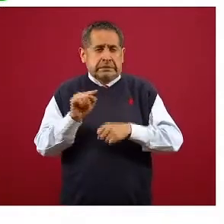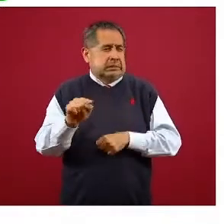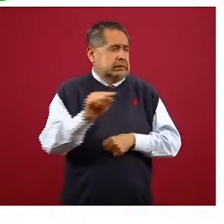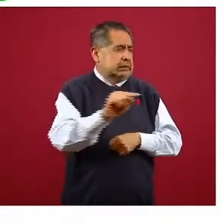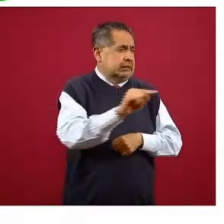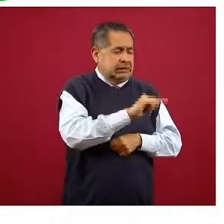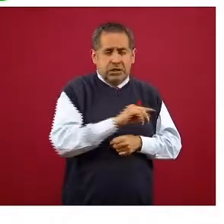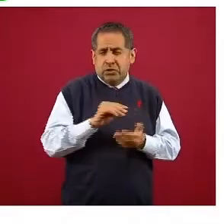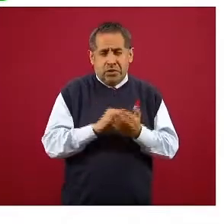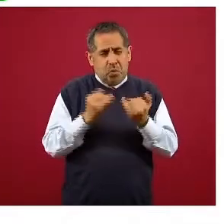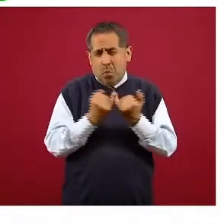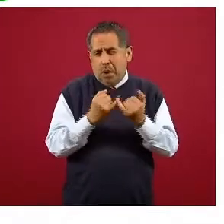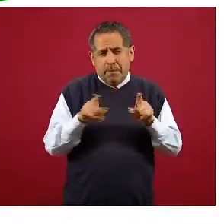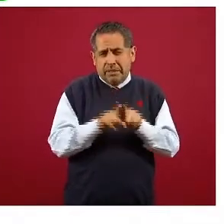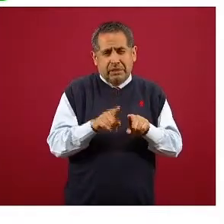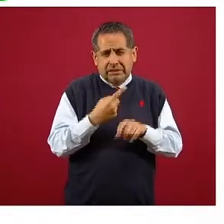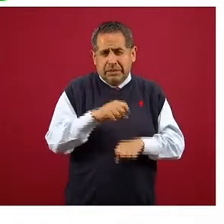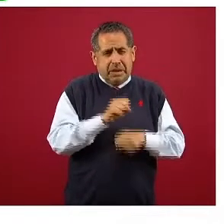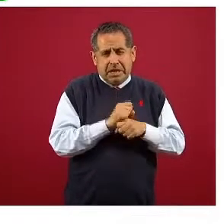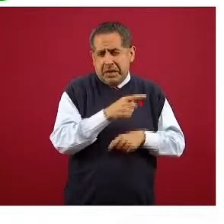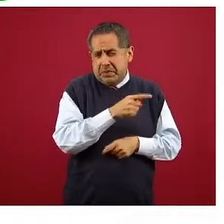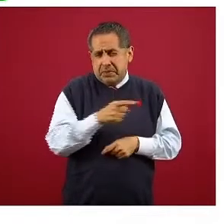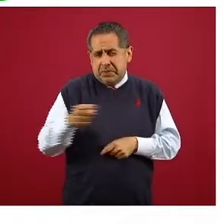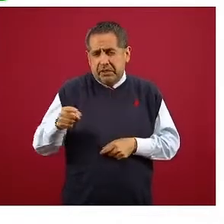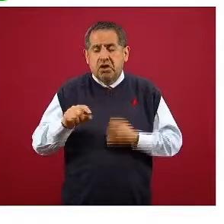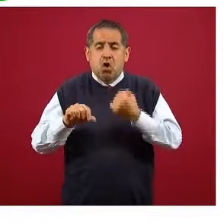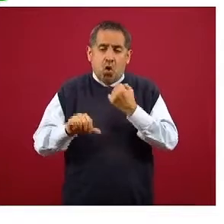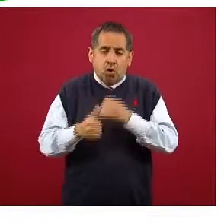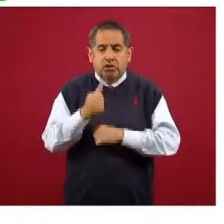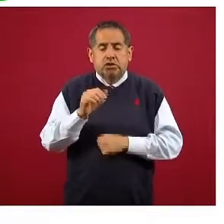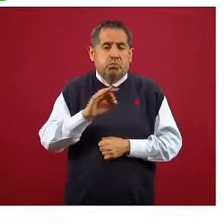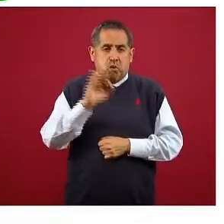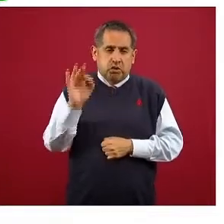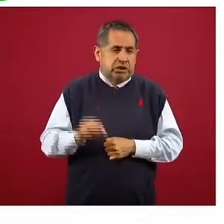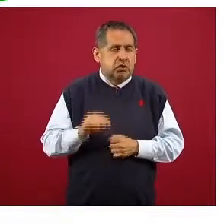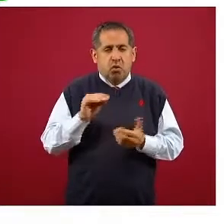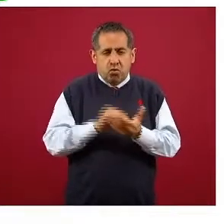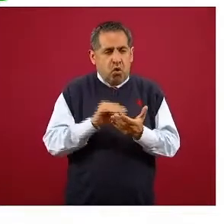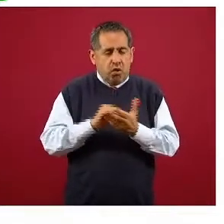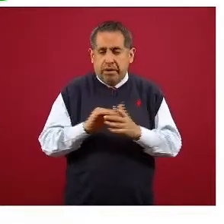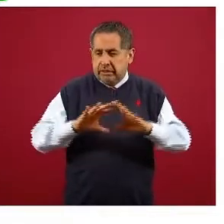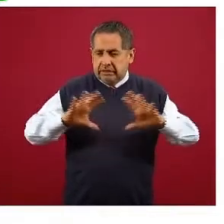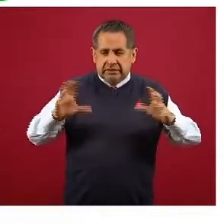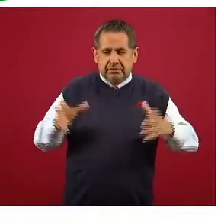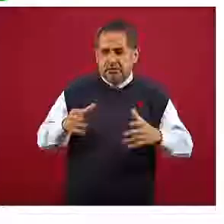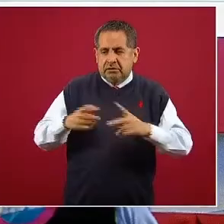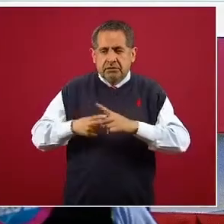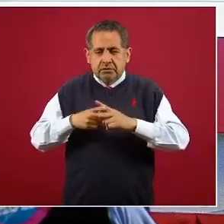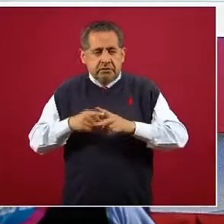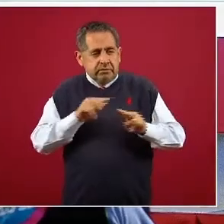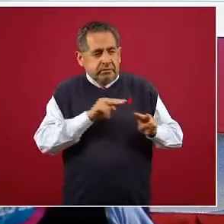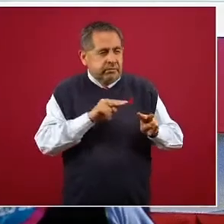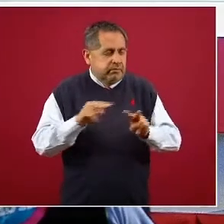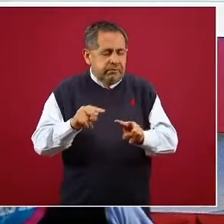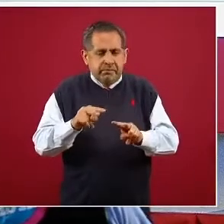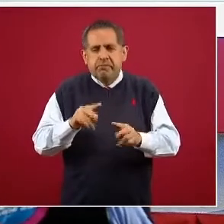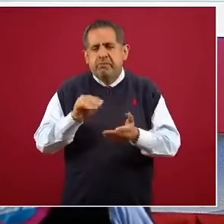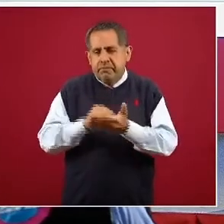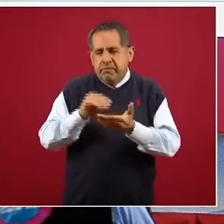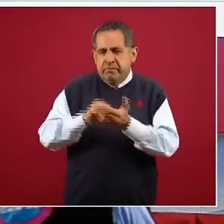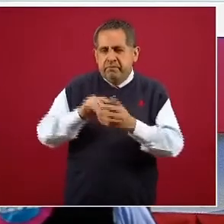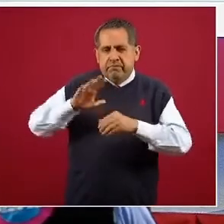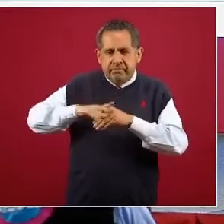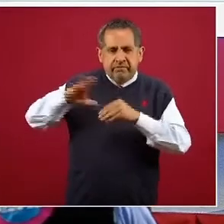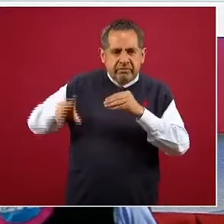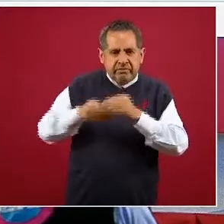prácticamente durante toda la semana, representando el 11% de todos los casos estimados que hasta el momento se han acumulado